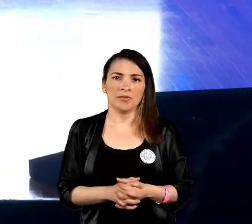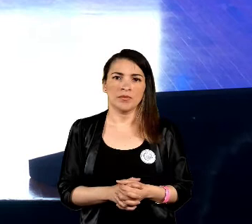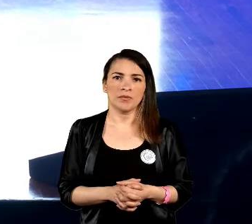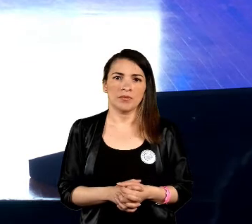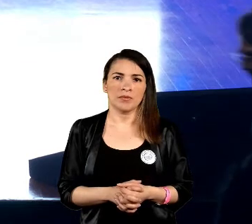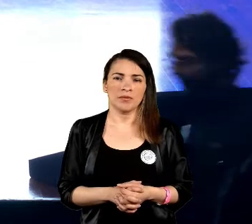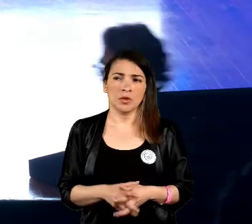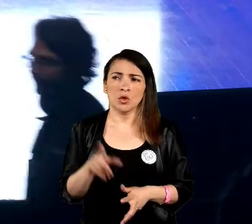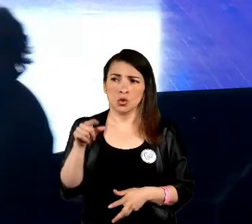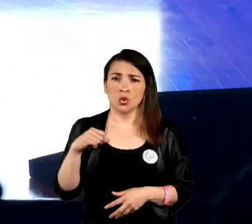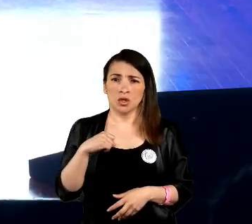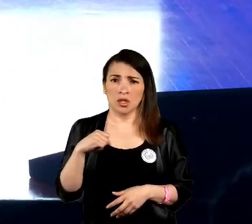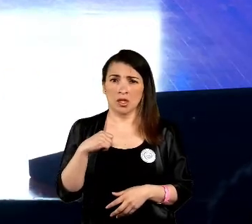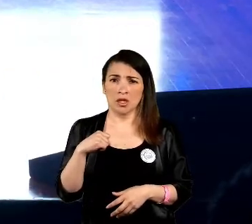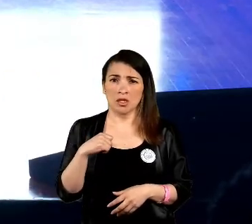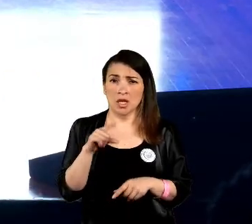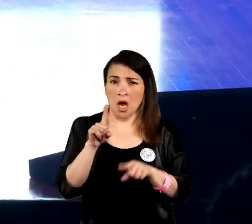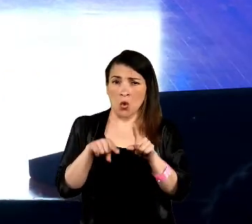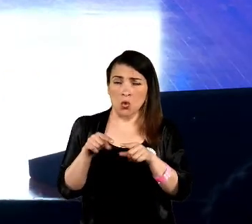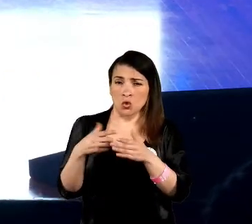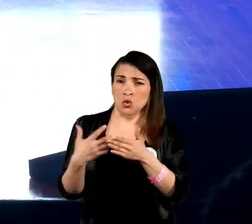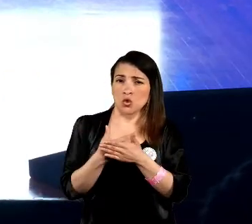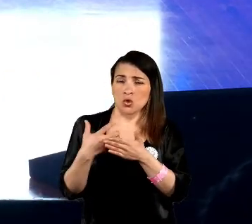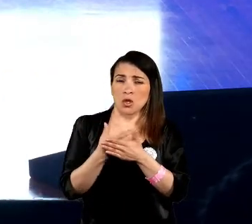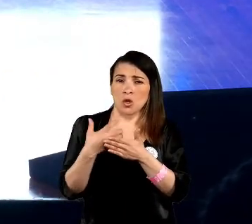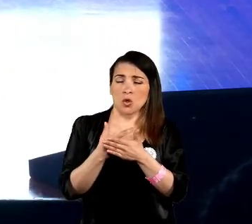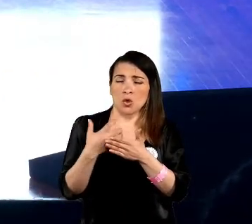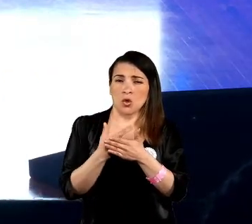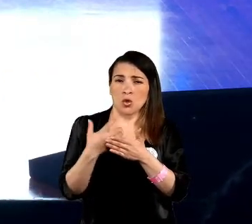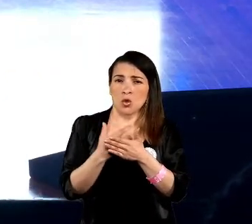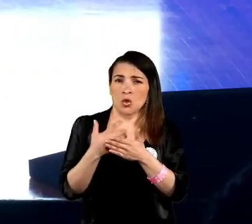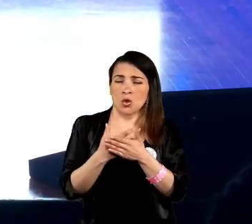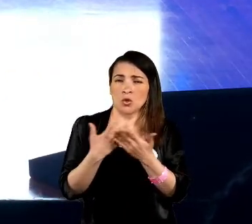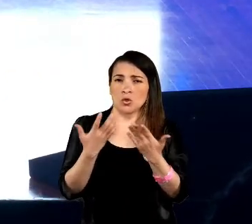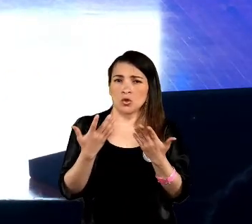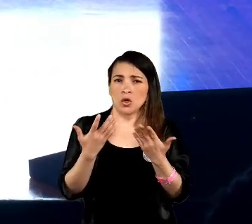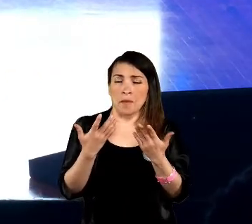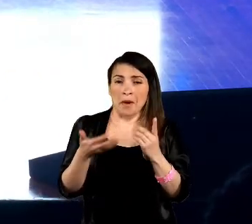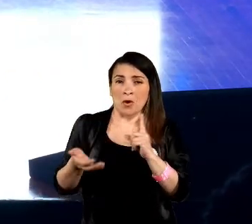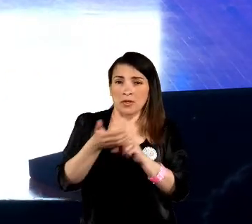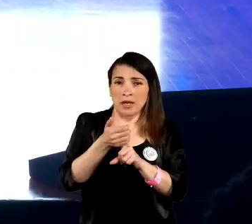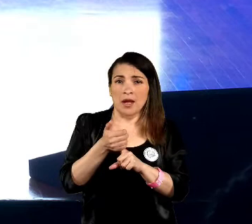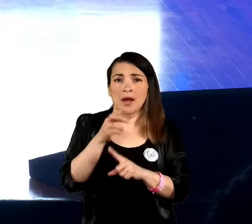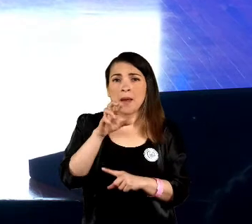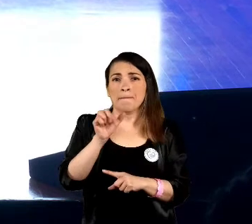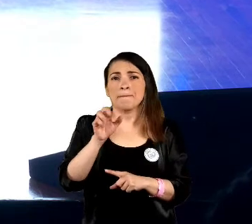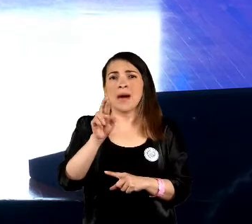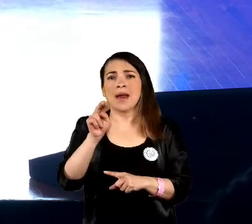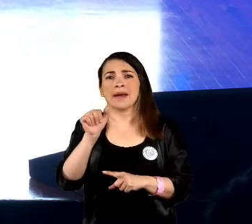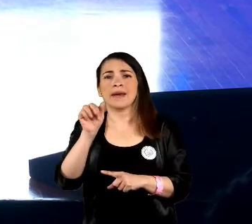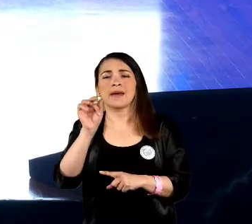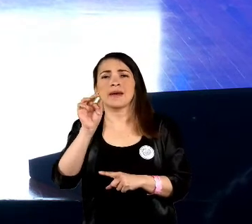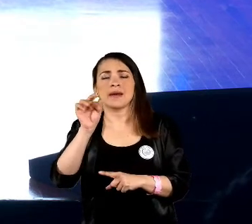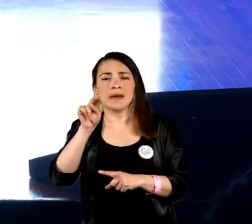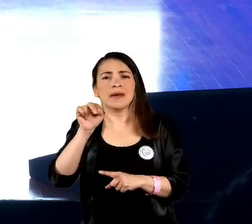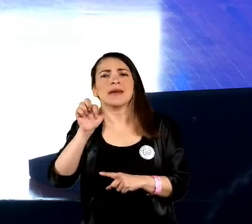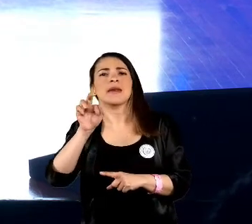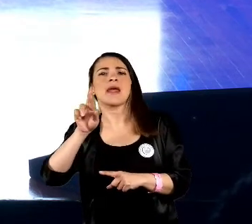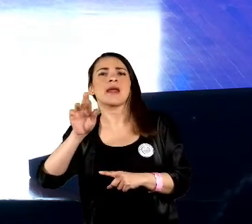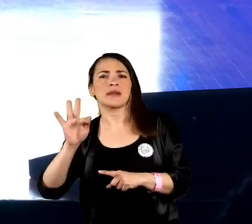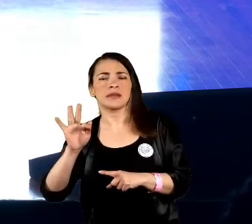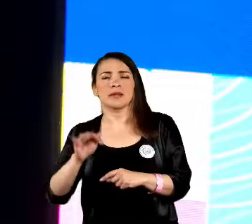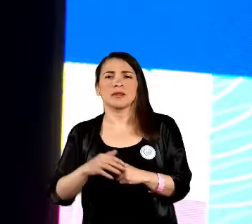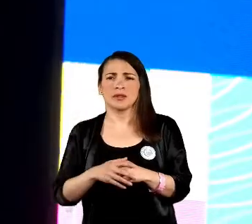tú tienes de pronto algunos tips para encontrar partners en la industria para una persona que está emprendiendo